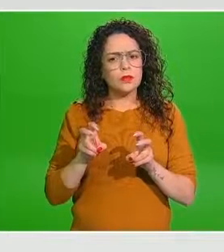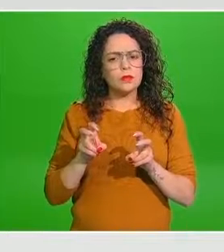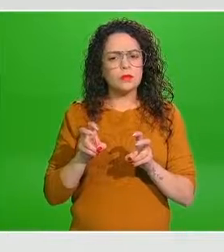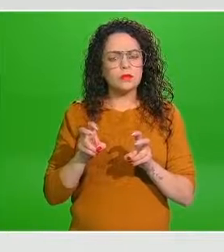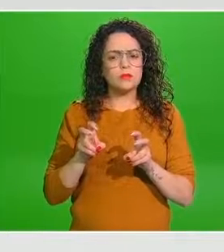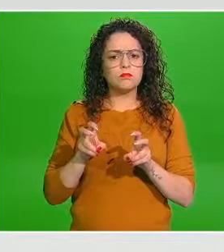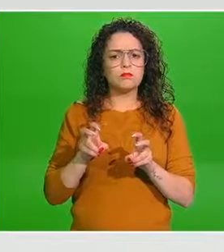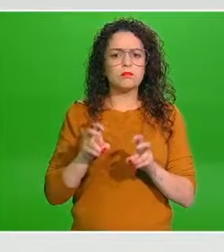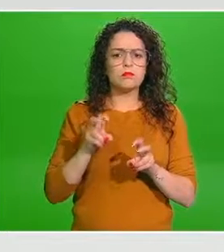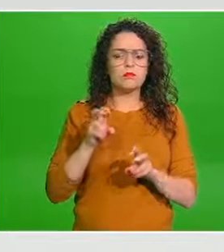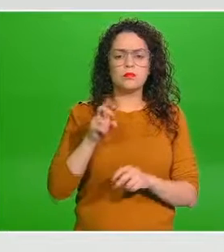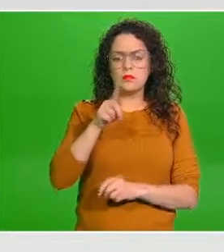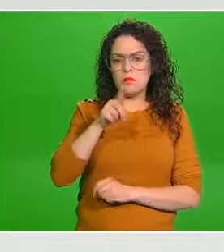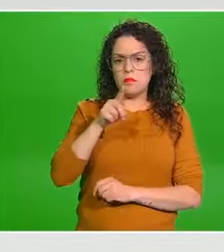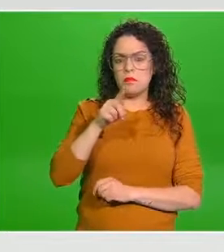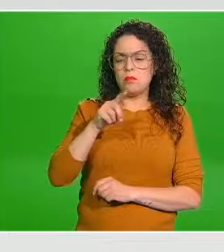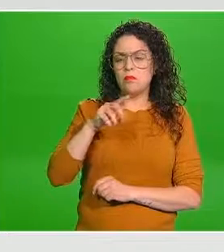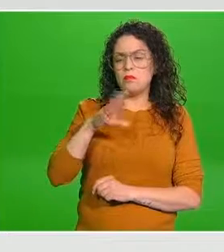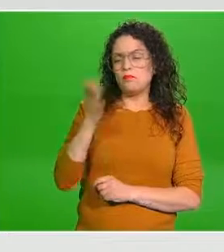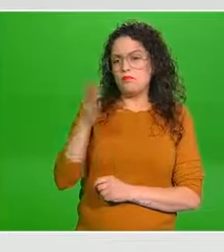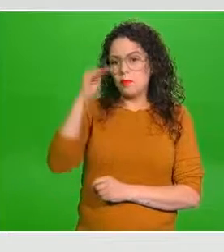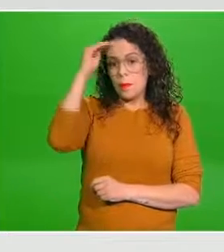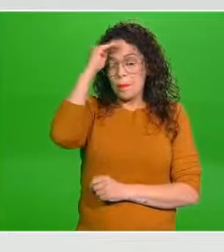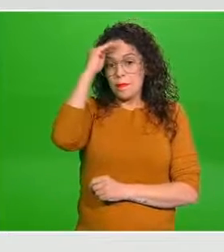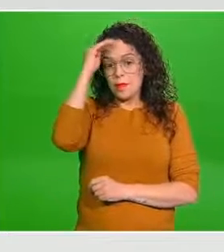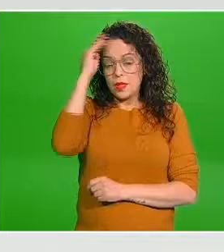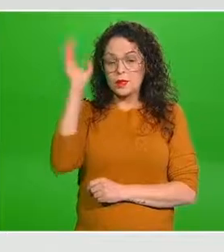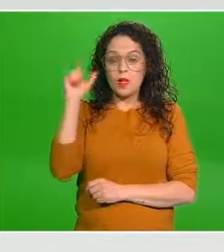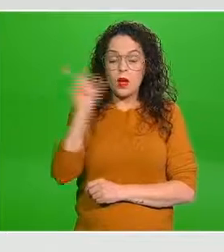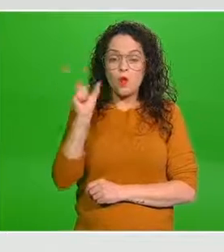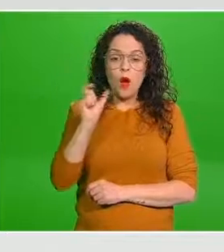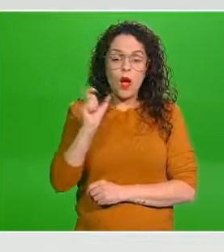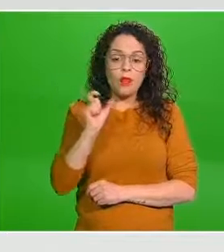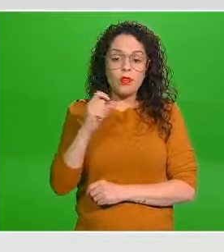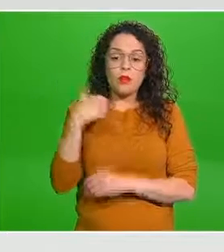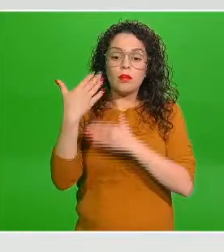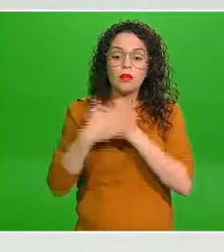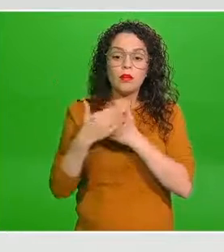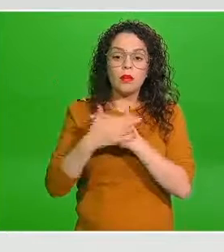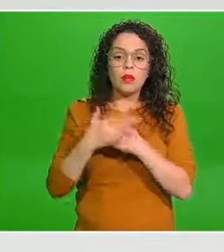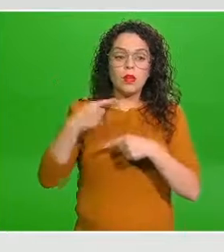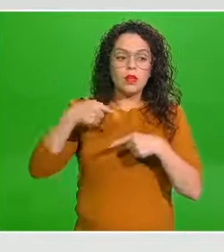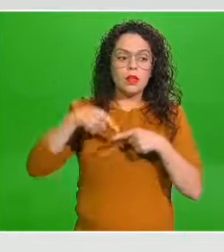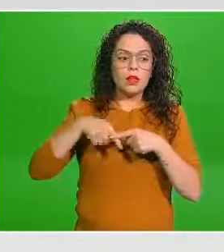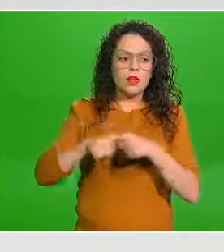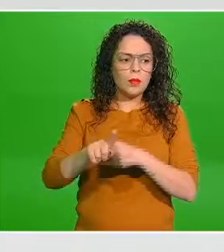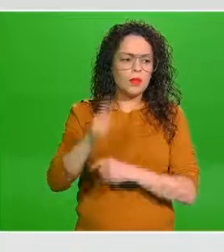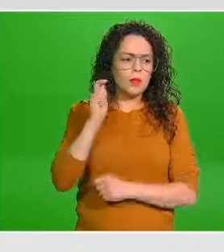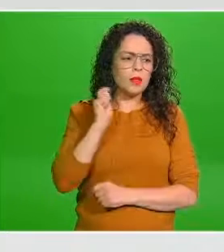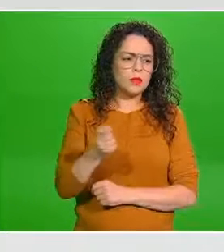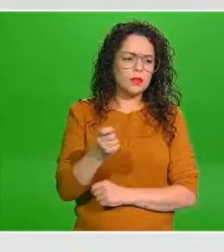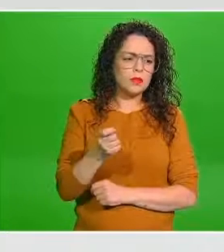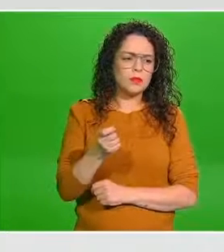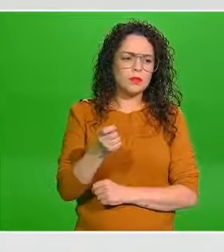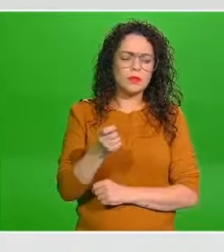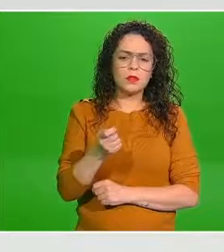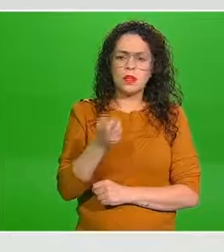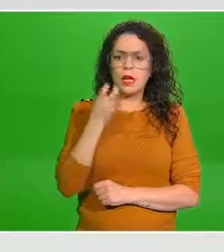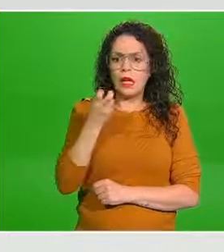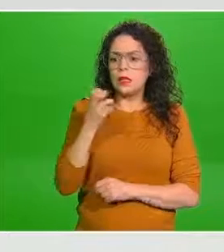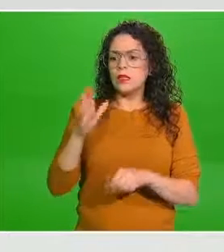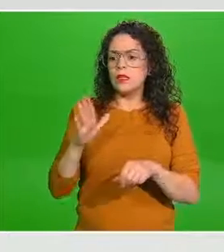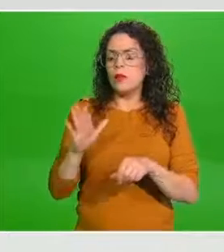si hay alguna expectativa de cuándo podría empezar a alcanzarse esta situación, porque lo que estamos